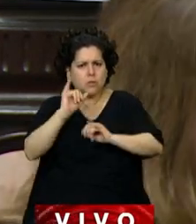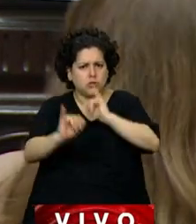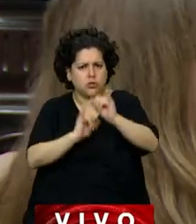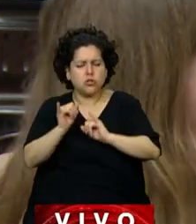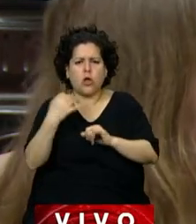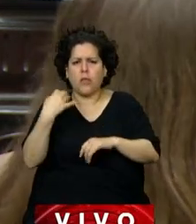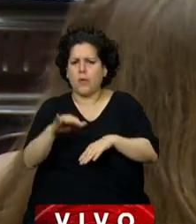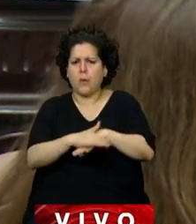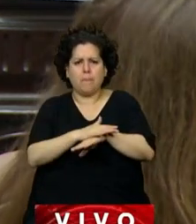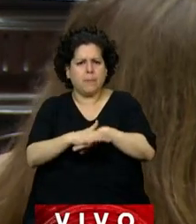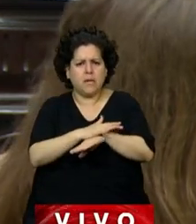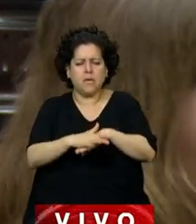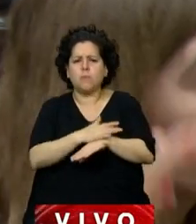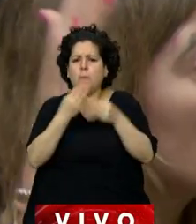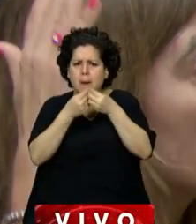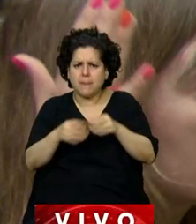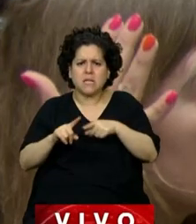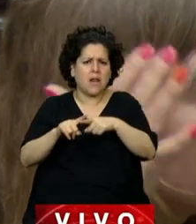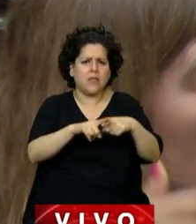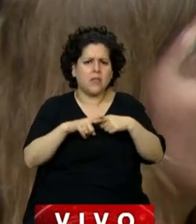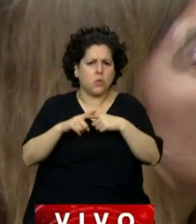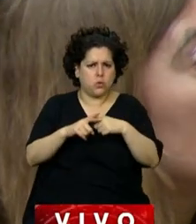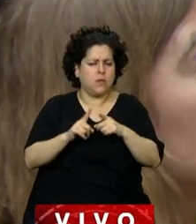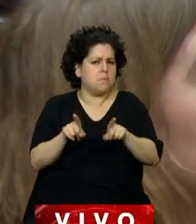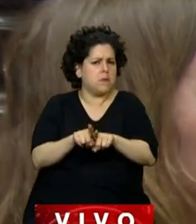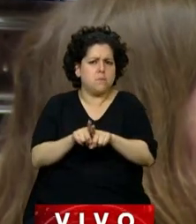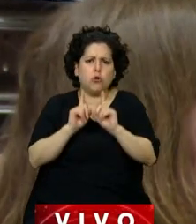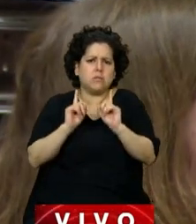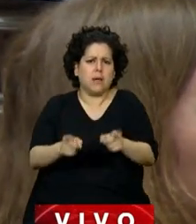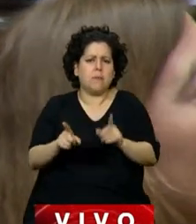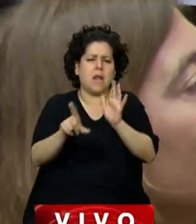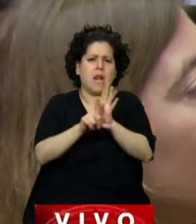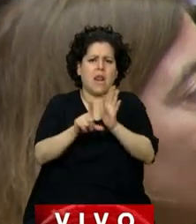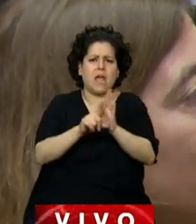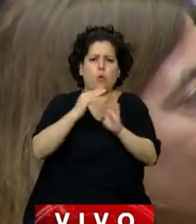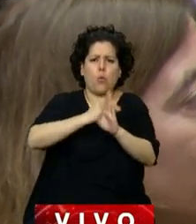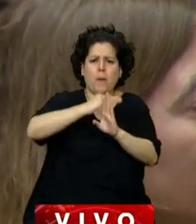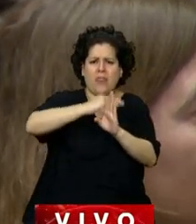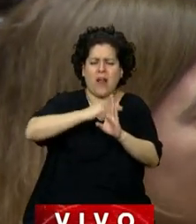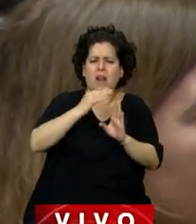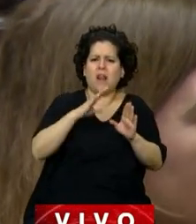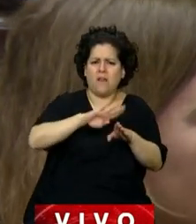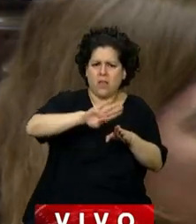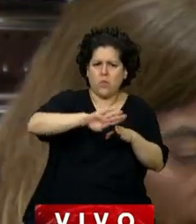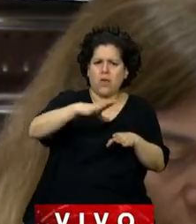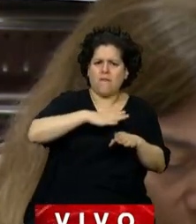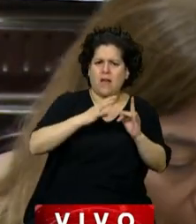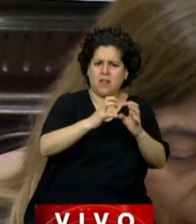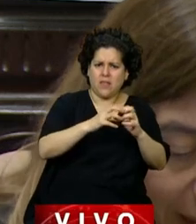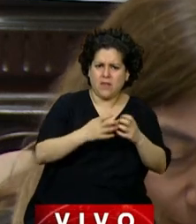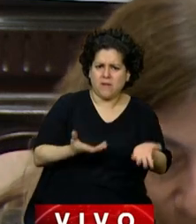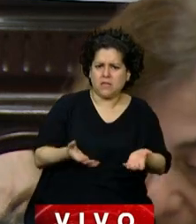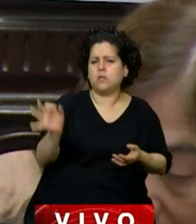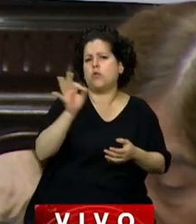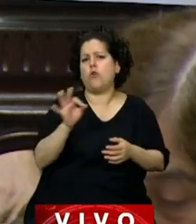piso sobre el cual empecemos a discutir, como también tenemos pendiente la ley de humedales, cómo hacemos cuando hablamos de